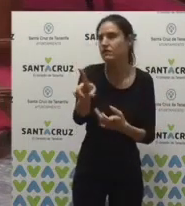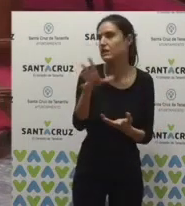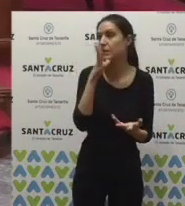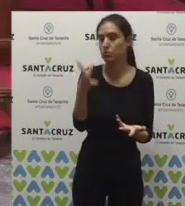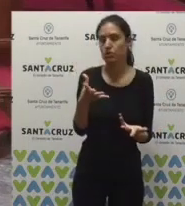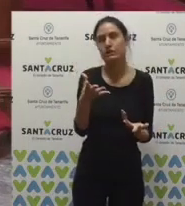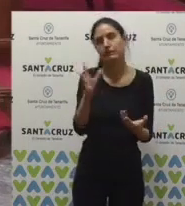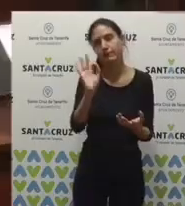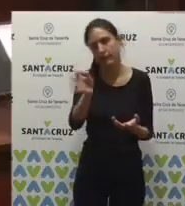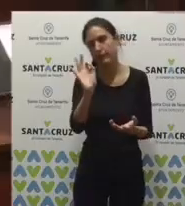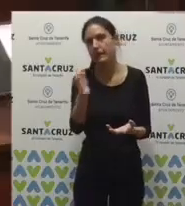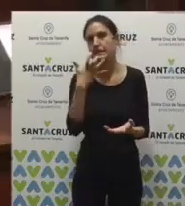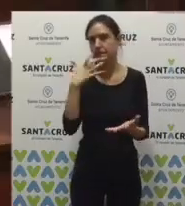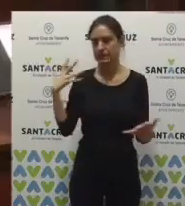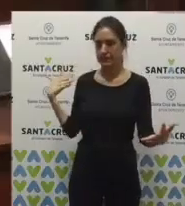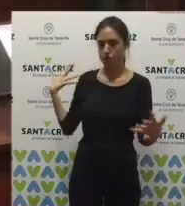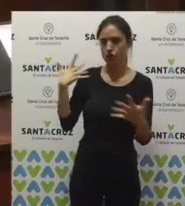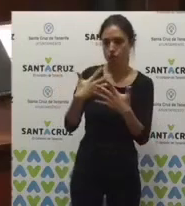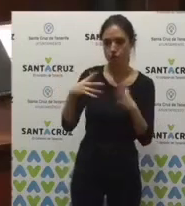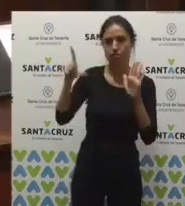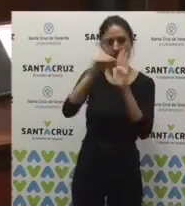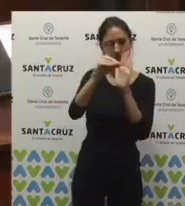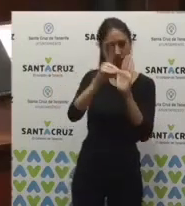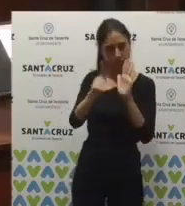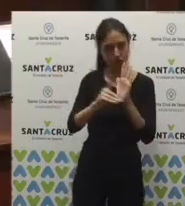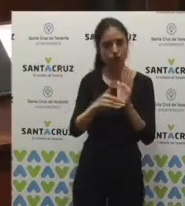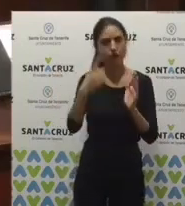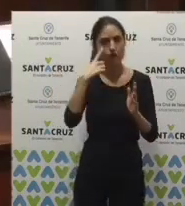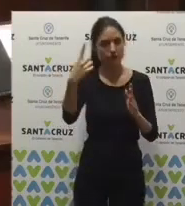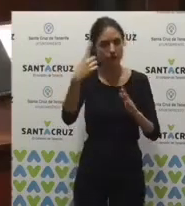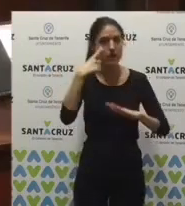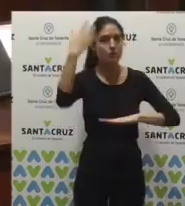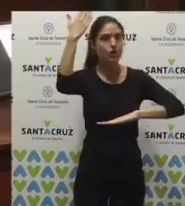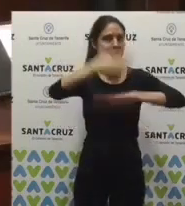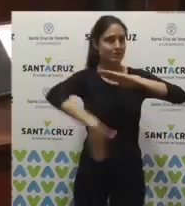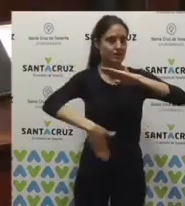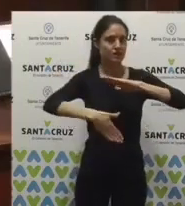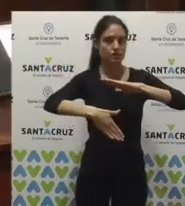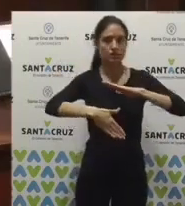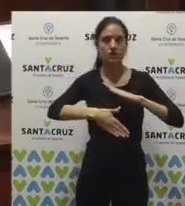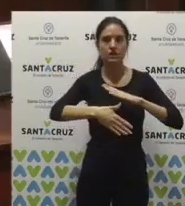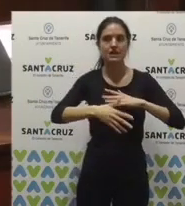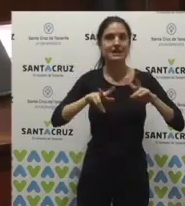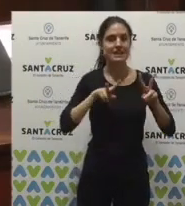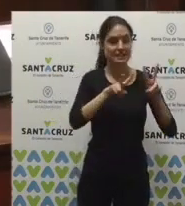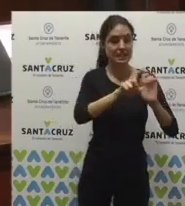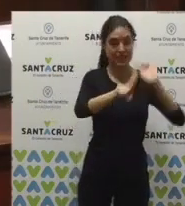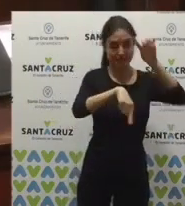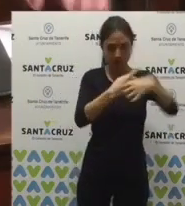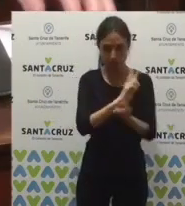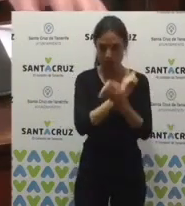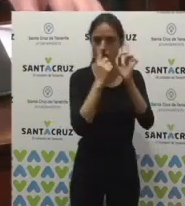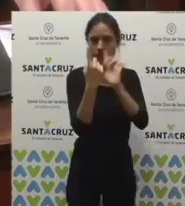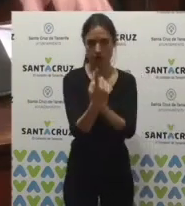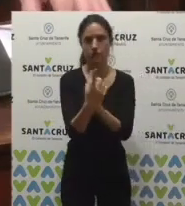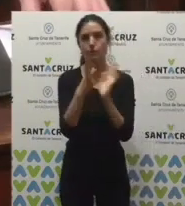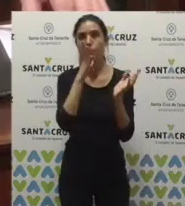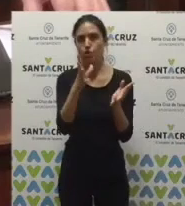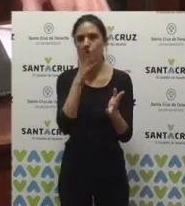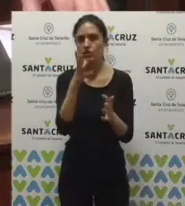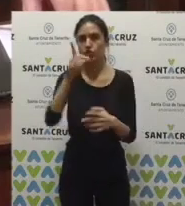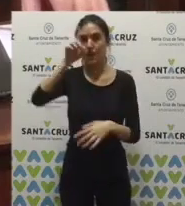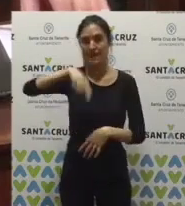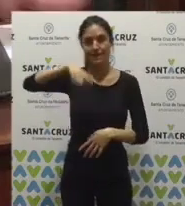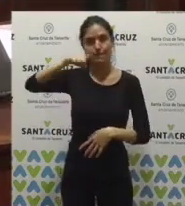si se hace un recorrido por los decretos verá que las restricciones a las limitaciones iniciales se modificaron posteriormente y por tanto durante el mes de abril